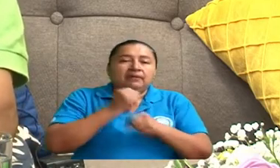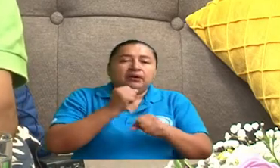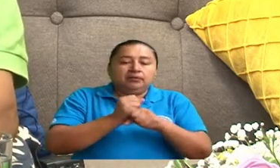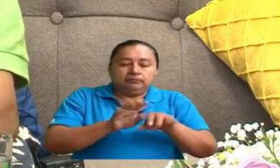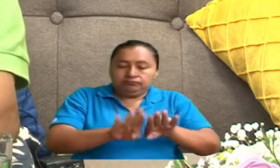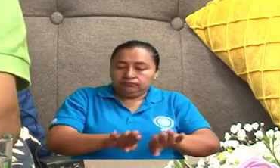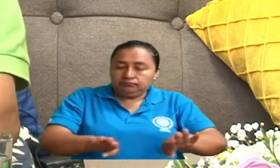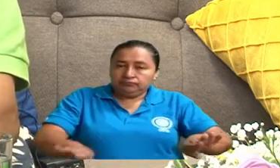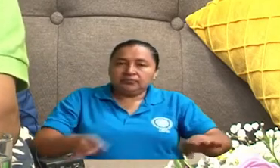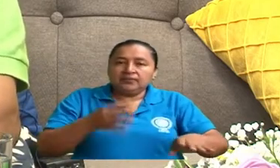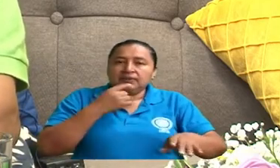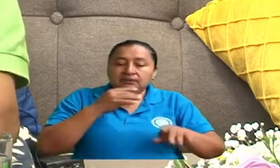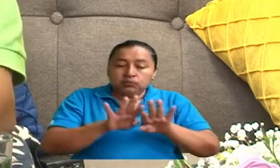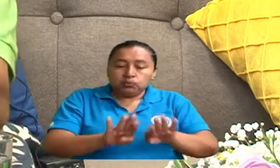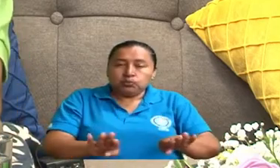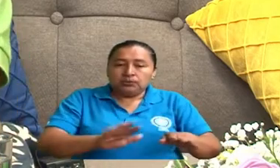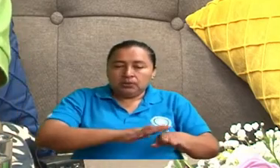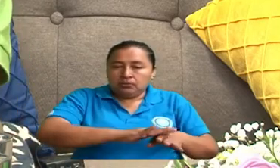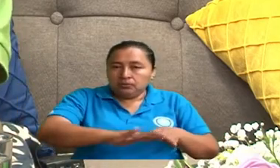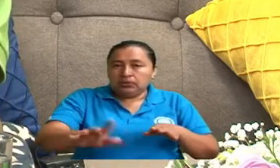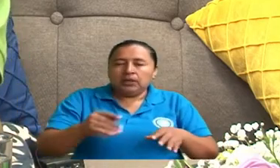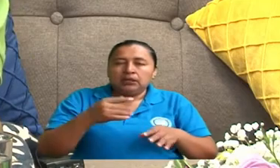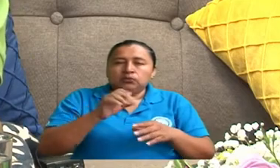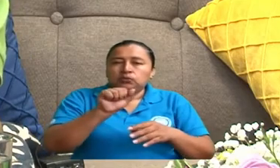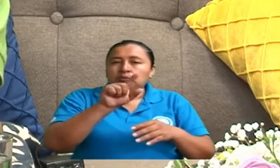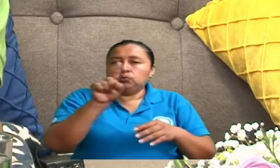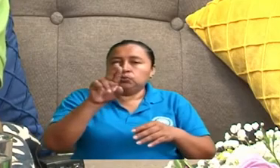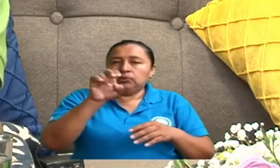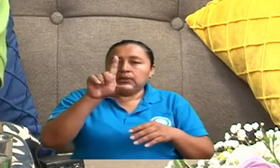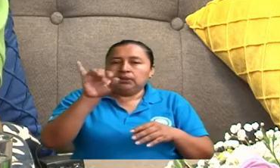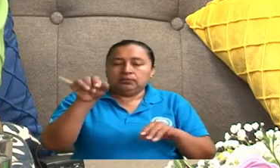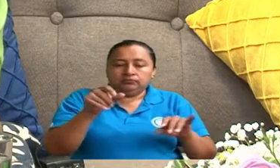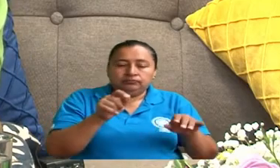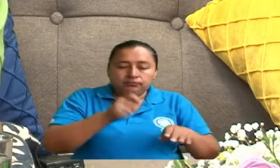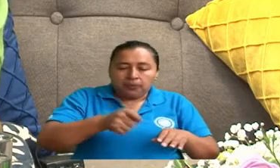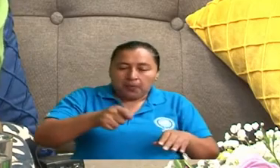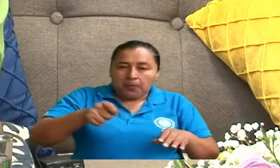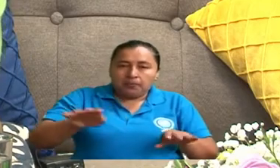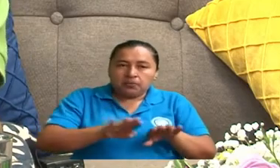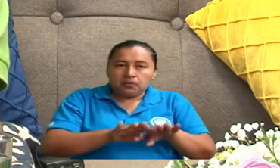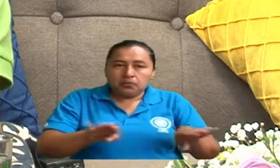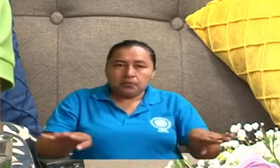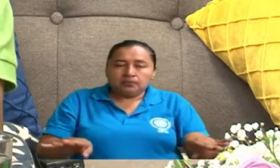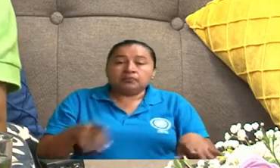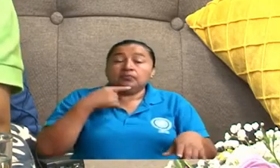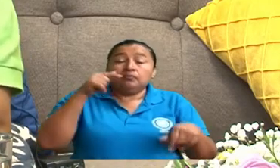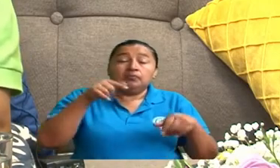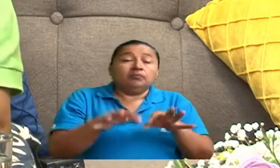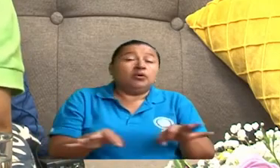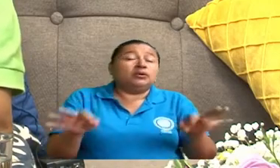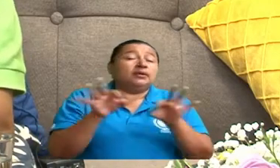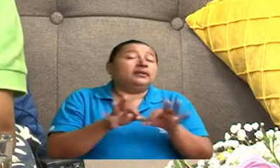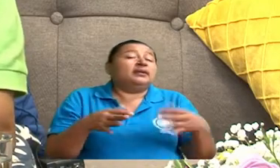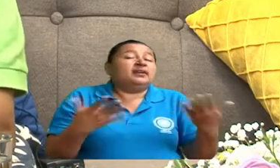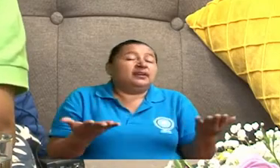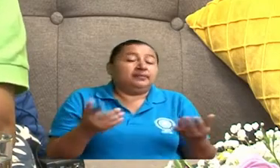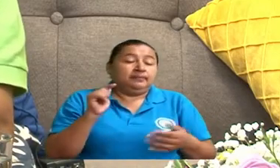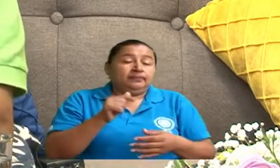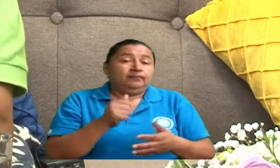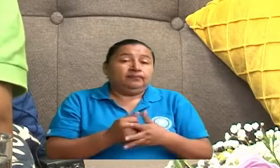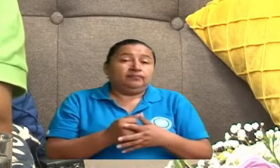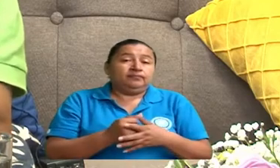pegar azulejo, ¿verdad? Sí, sí. Y es un mazo que, ¿qué es lo importante de esto? ¿Verdad?